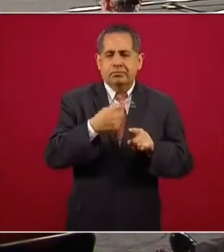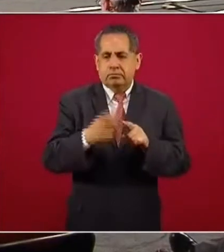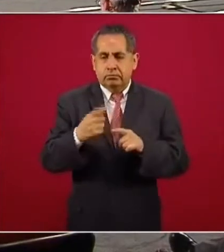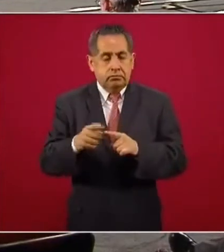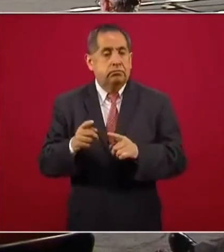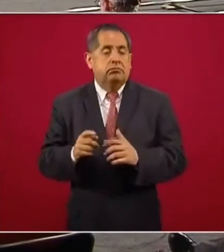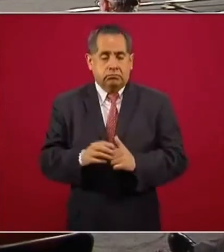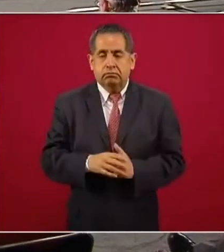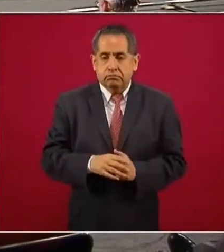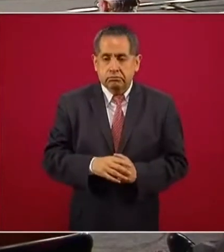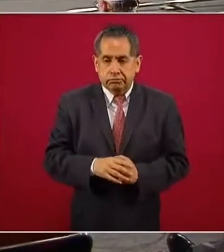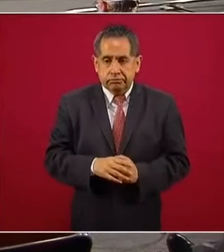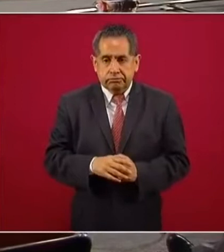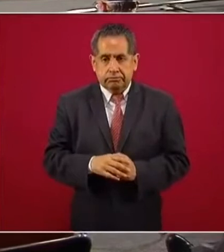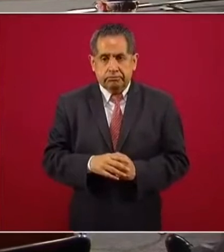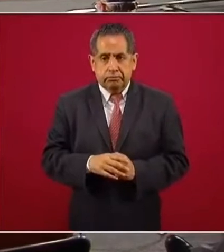con